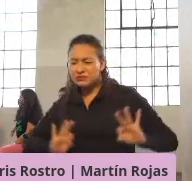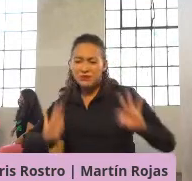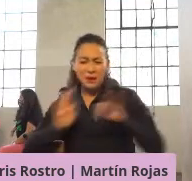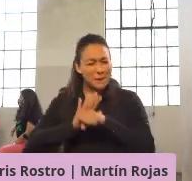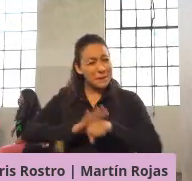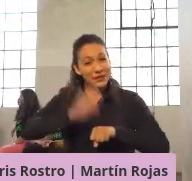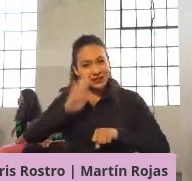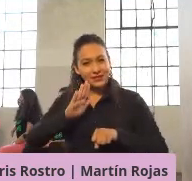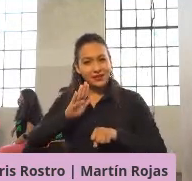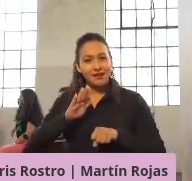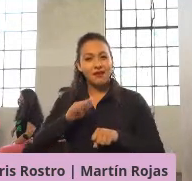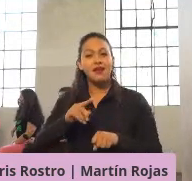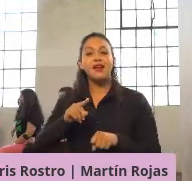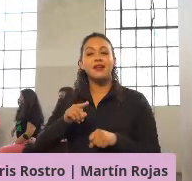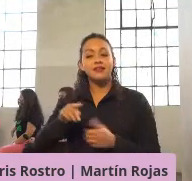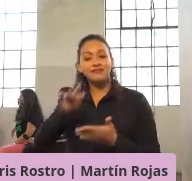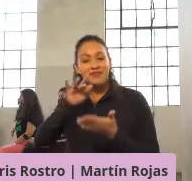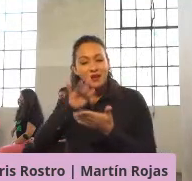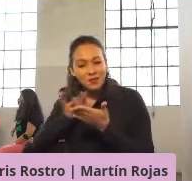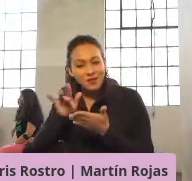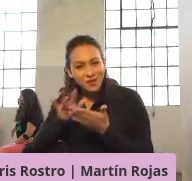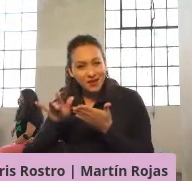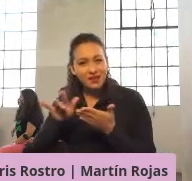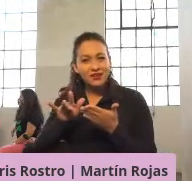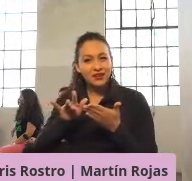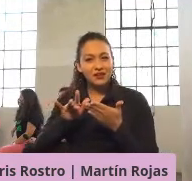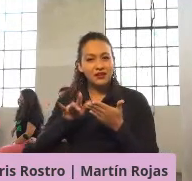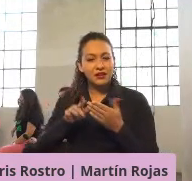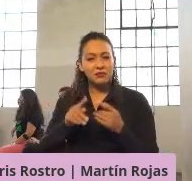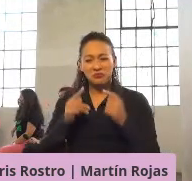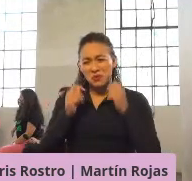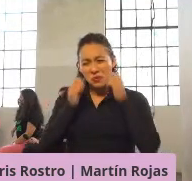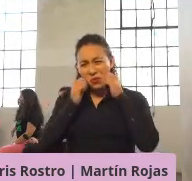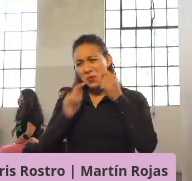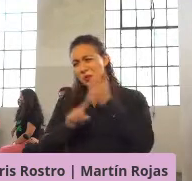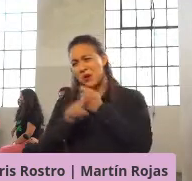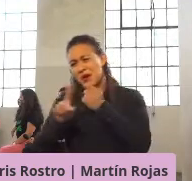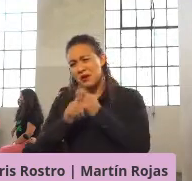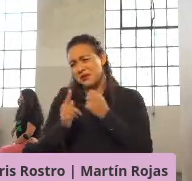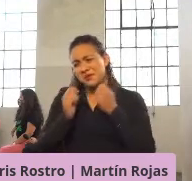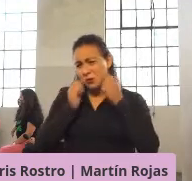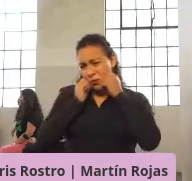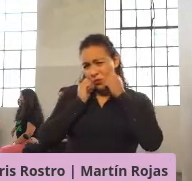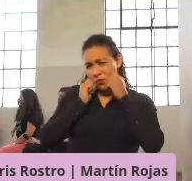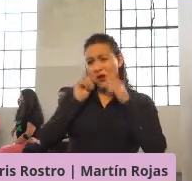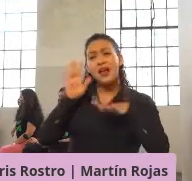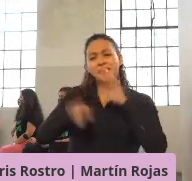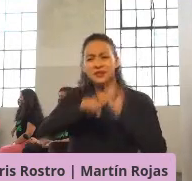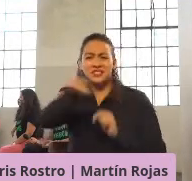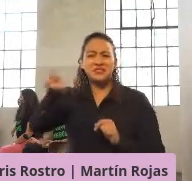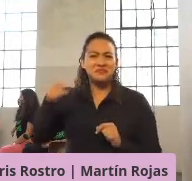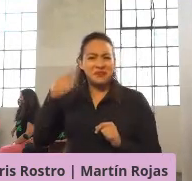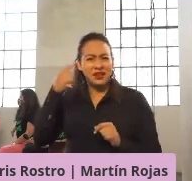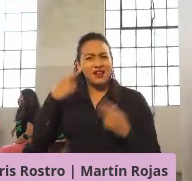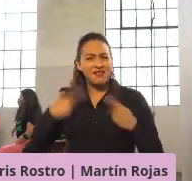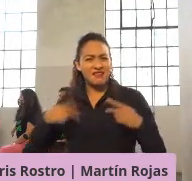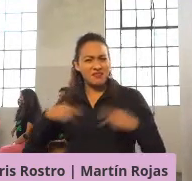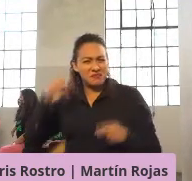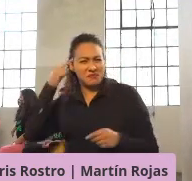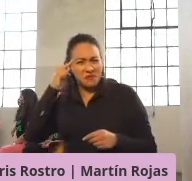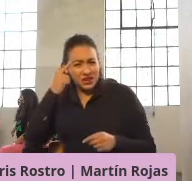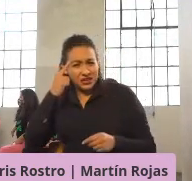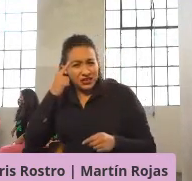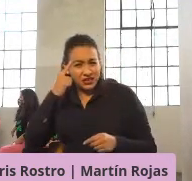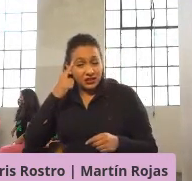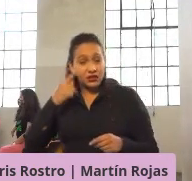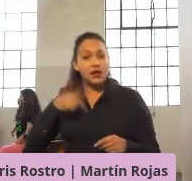¿no? Que asumamos esos costos, o sea, que nos bajen unos seguidores, que se enoje la gente, pues sí hay que irritar. Y si eso va a hacer que una persona se